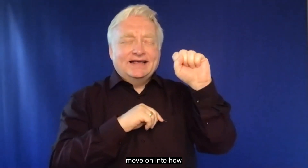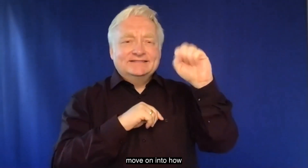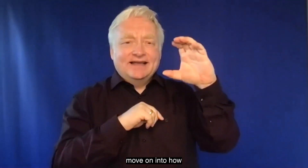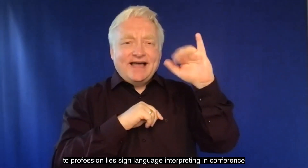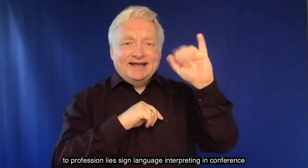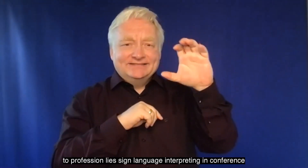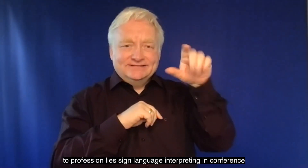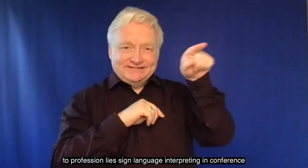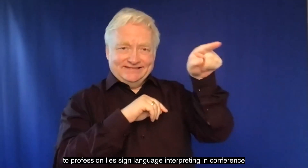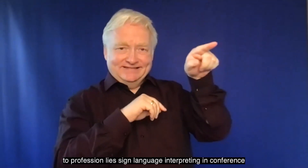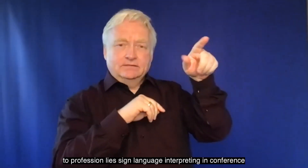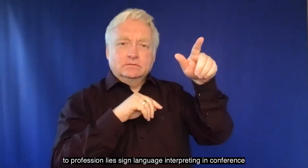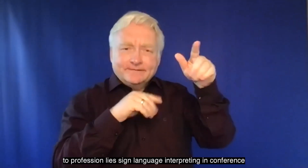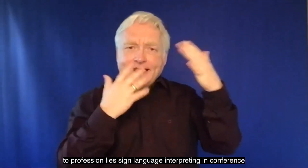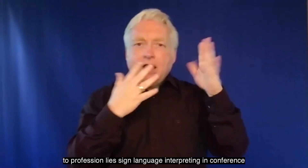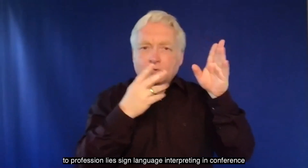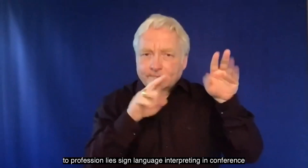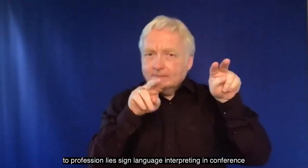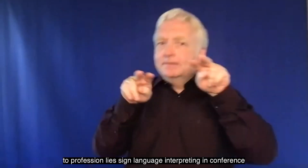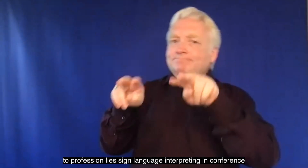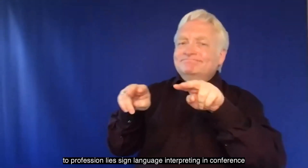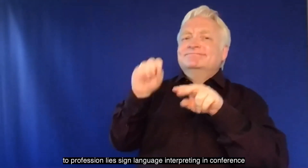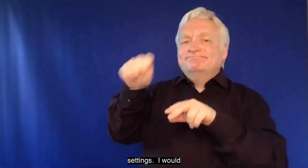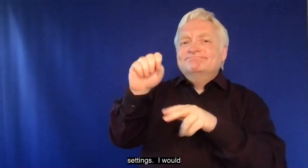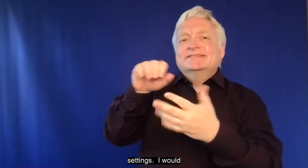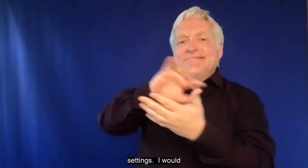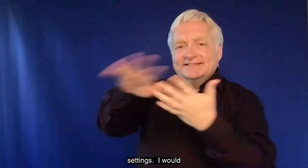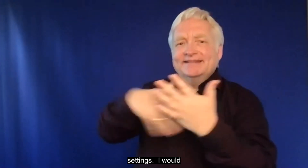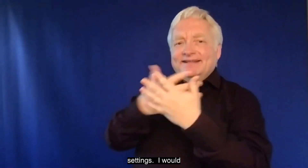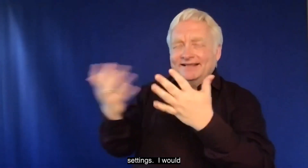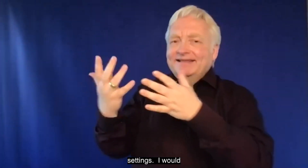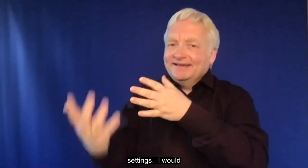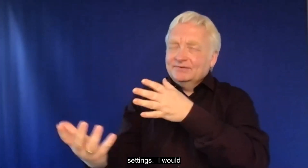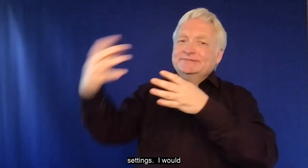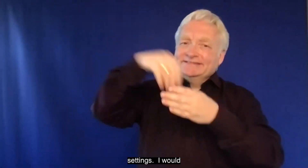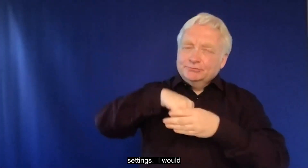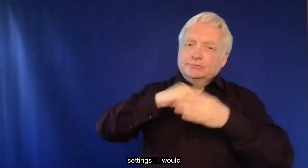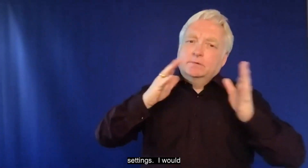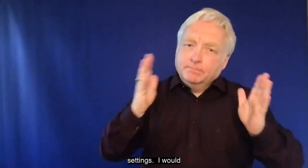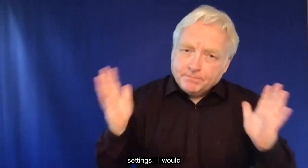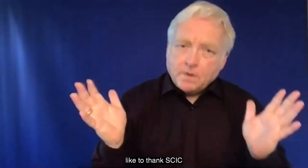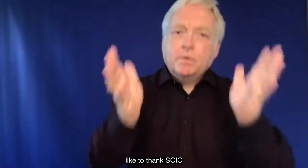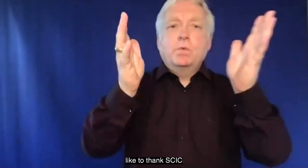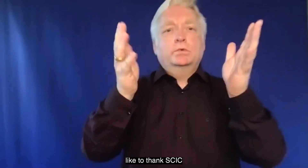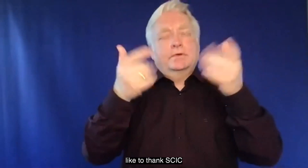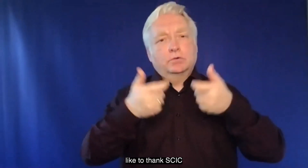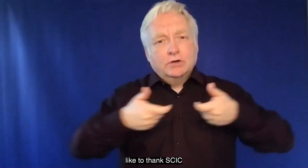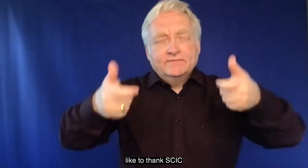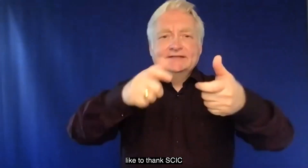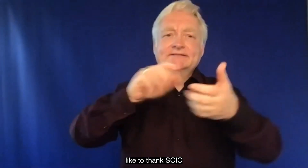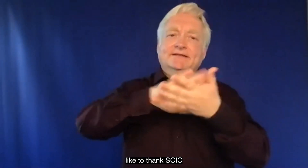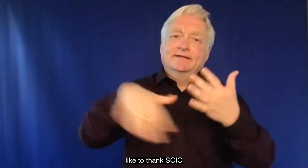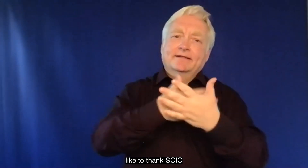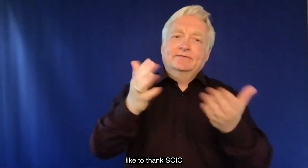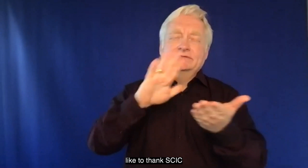También a nivel europeo me gustaría agradecer a SKIC por haber tenido esa visión y por haber tratado de incluir a